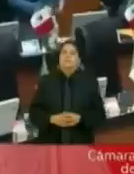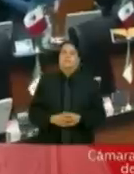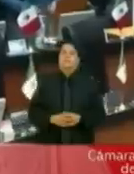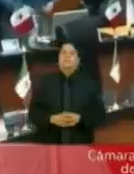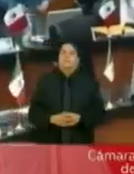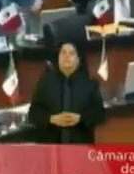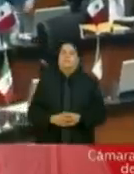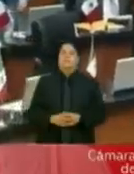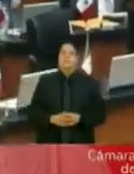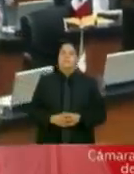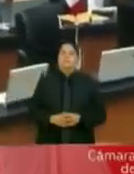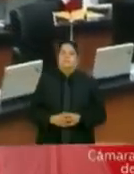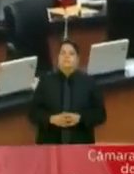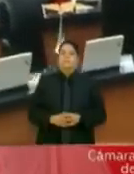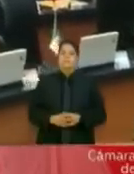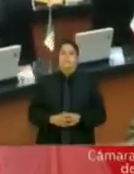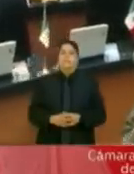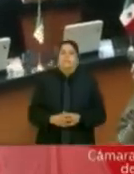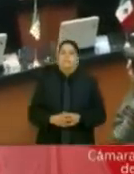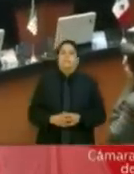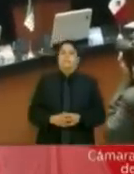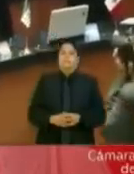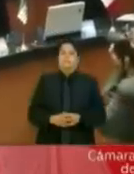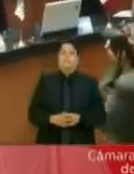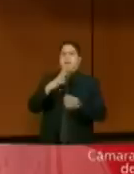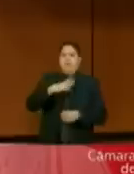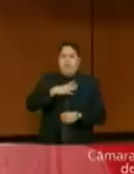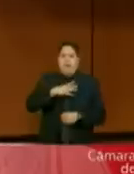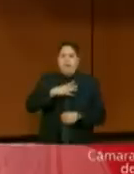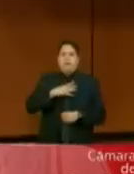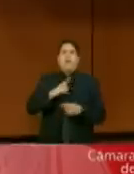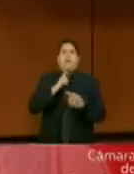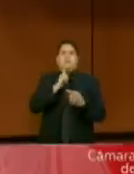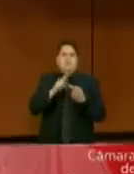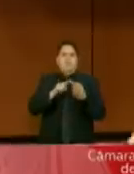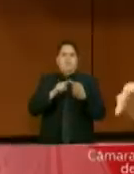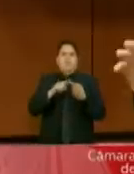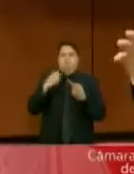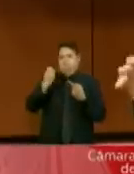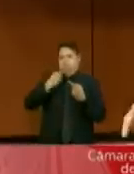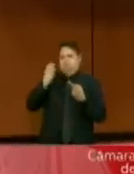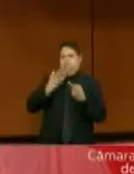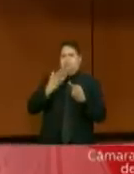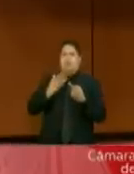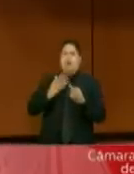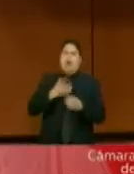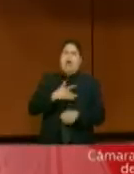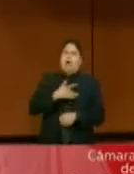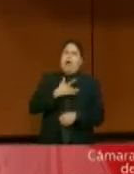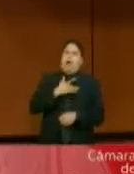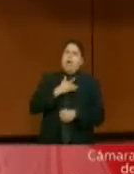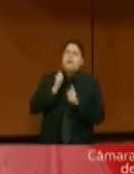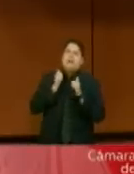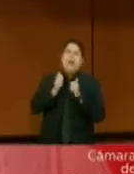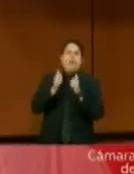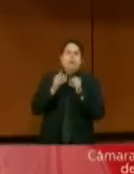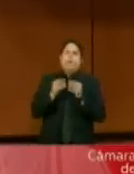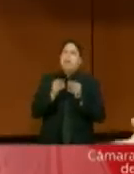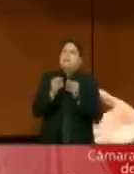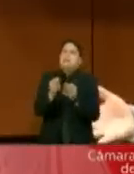policías estatales capacitados para la defensa. Nadie quiere dejar a la